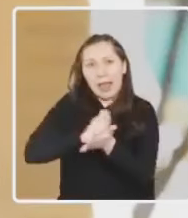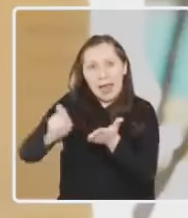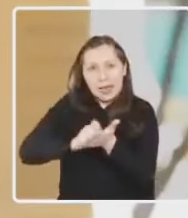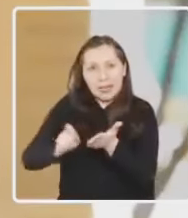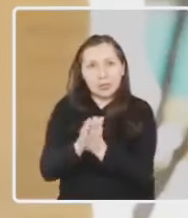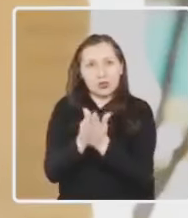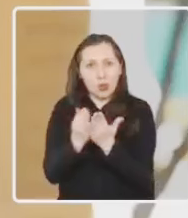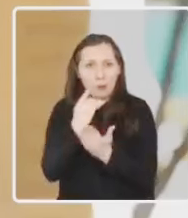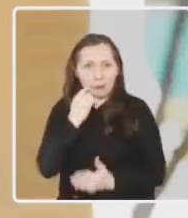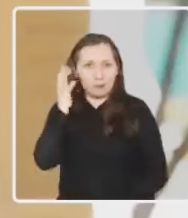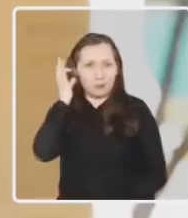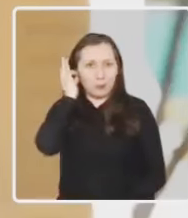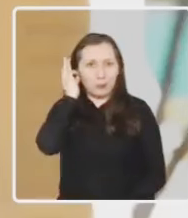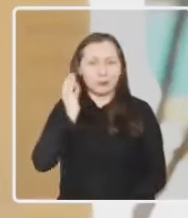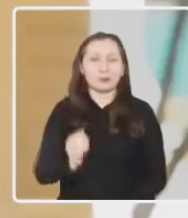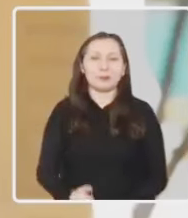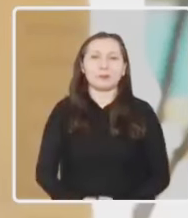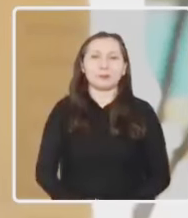y escritoras.